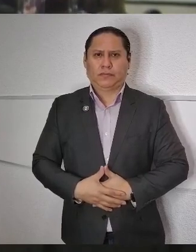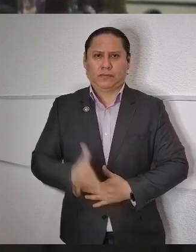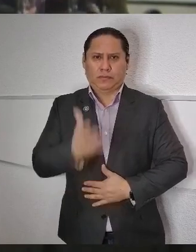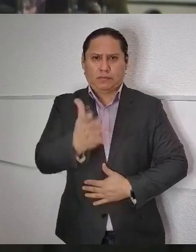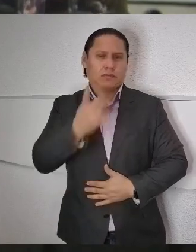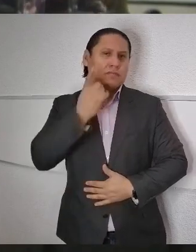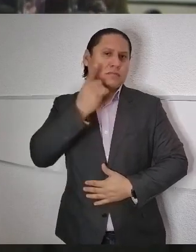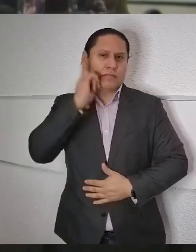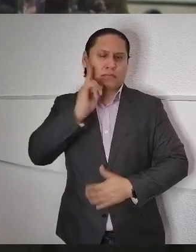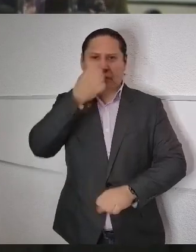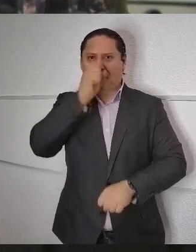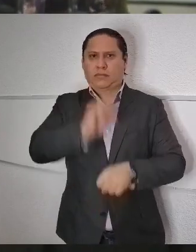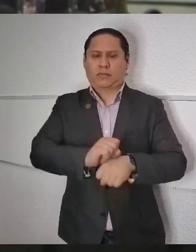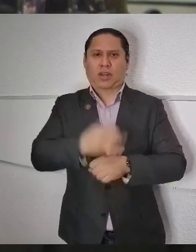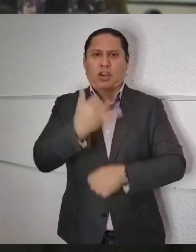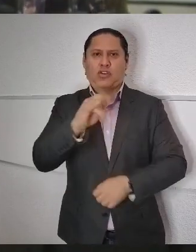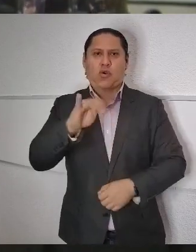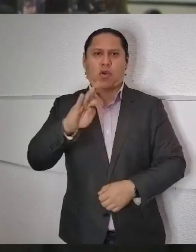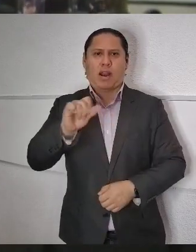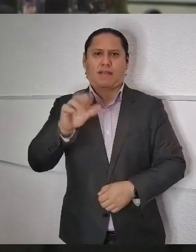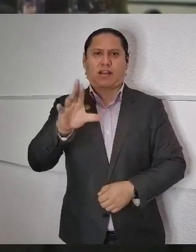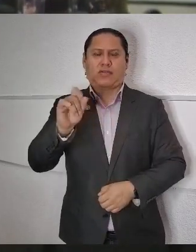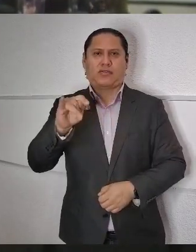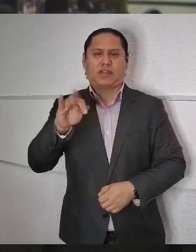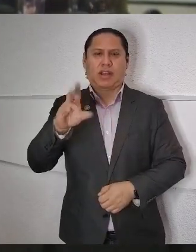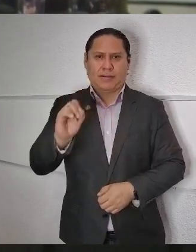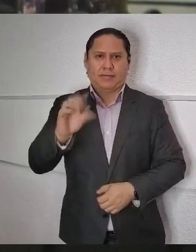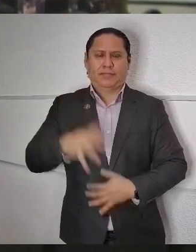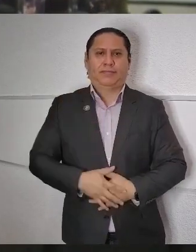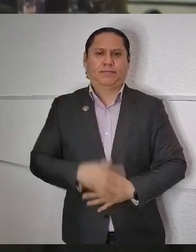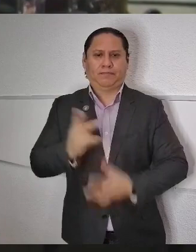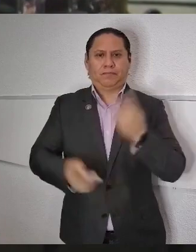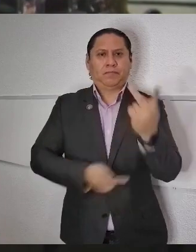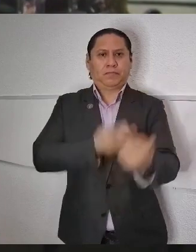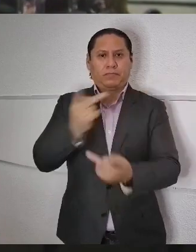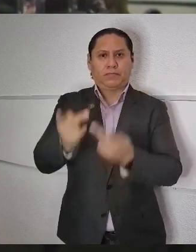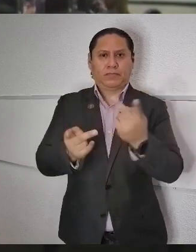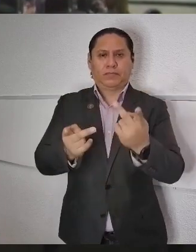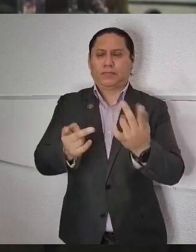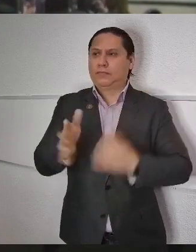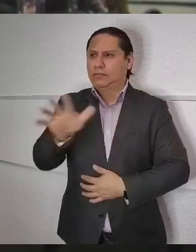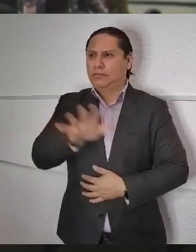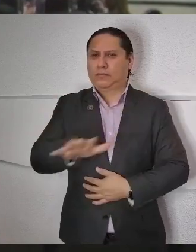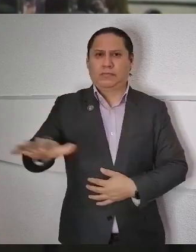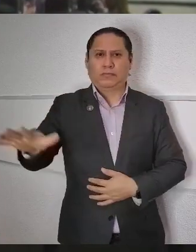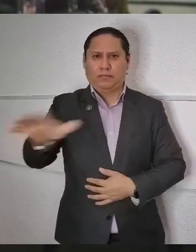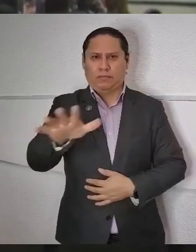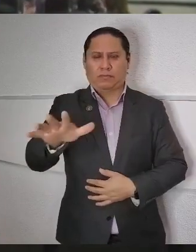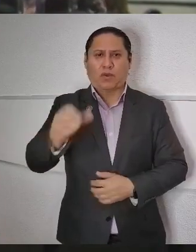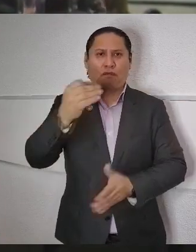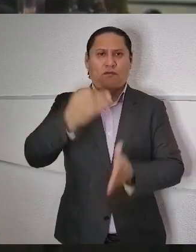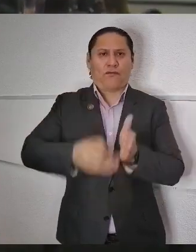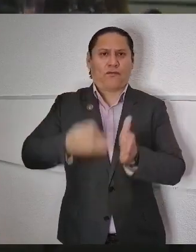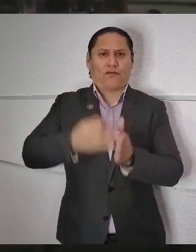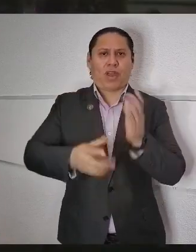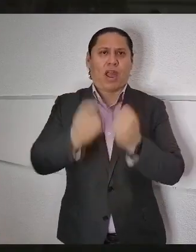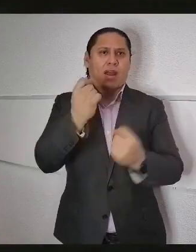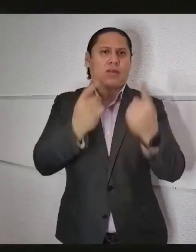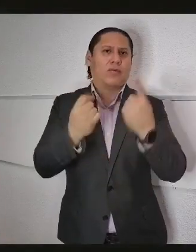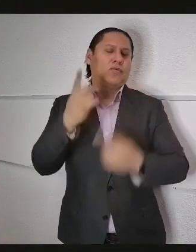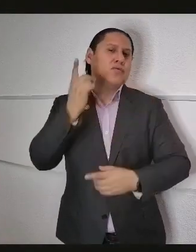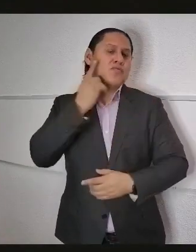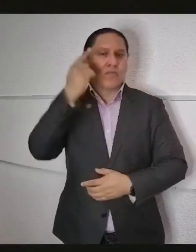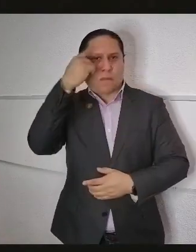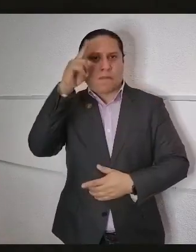Solicito a la diputada secretaria Yolanda del Rosario Correa González se sirva a verificar si falta algún diputado por emitir su